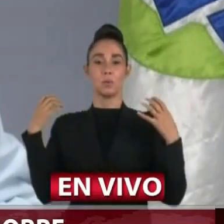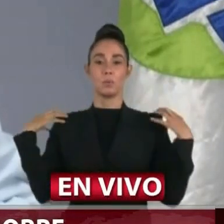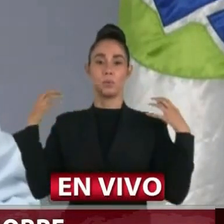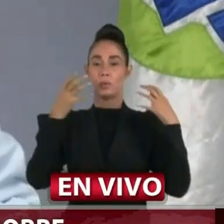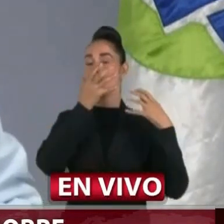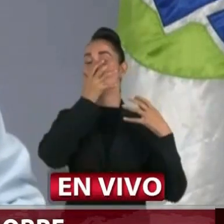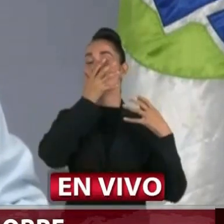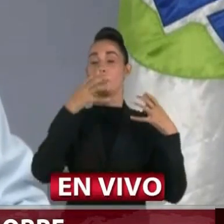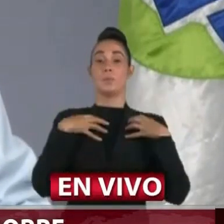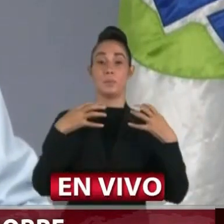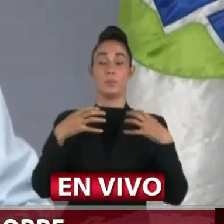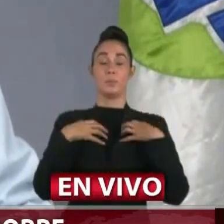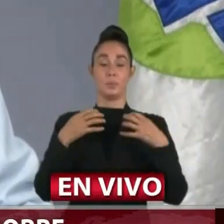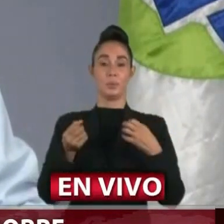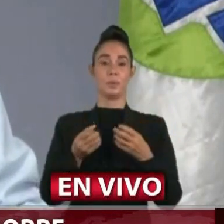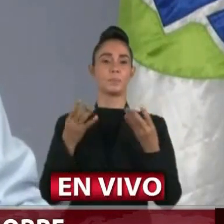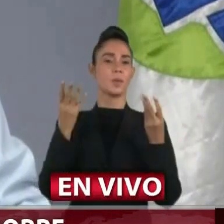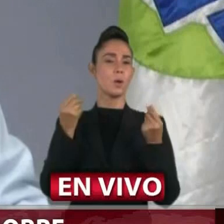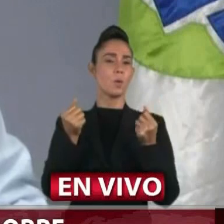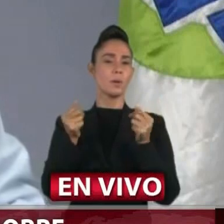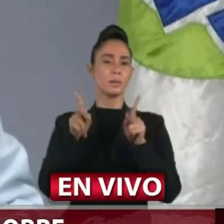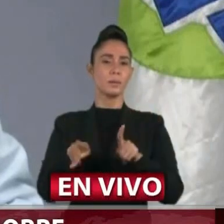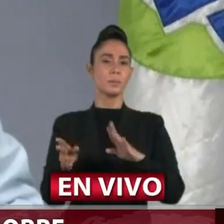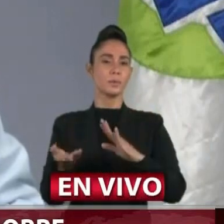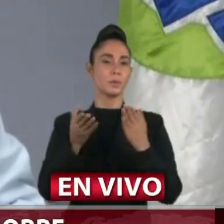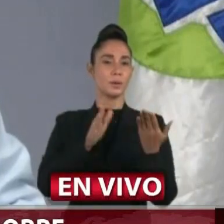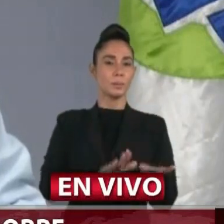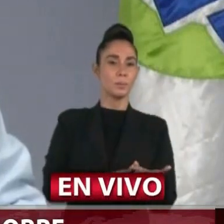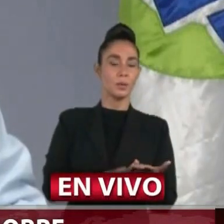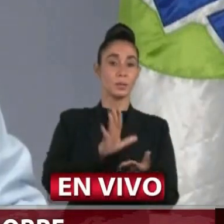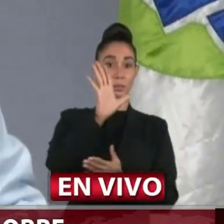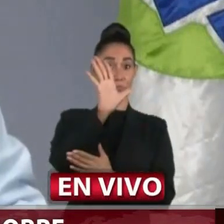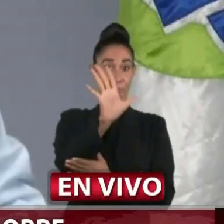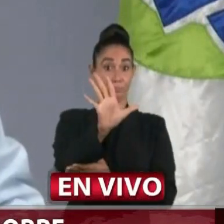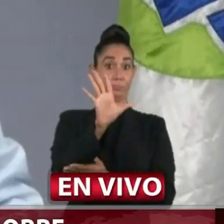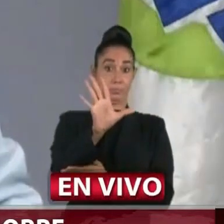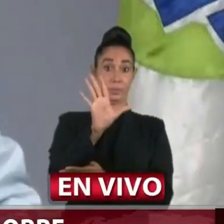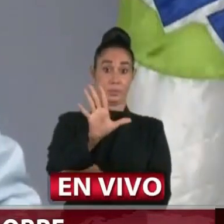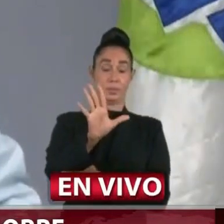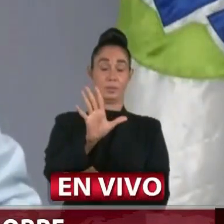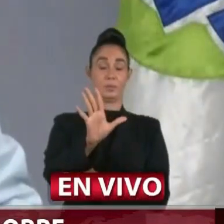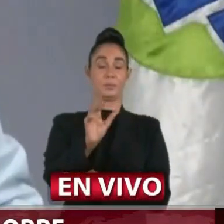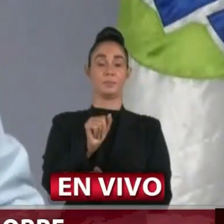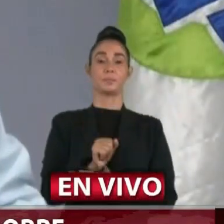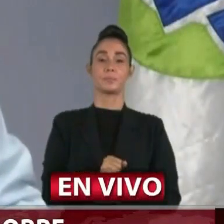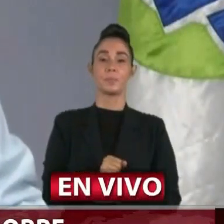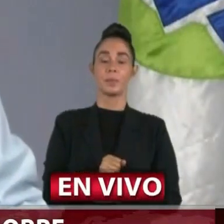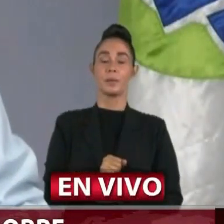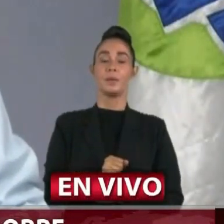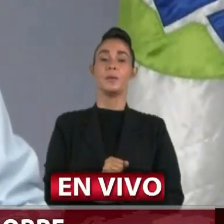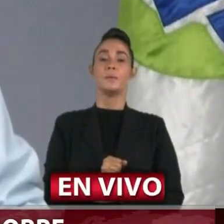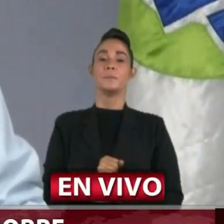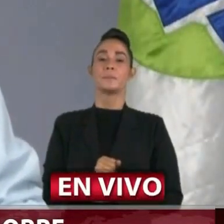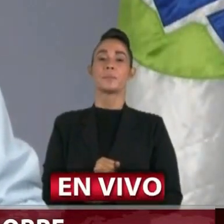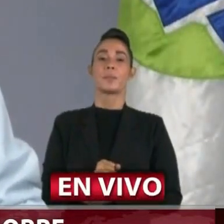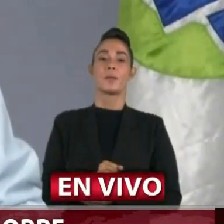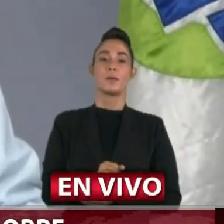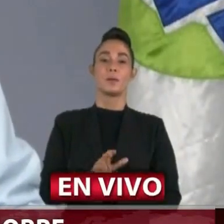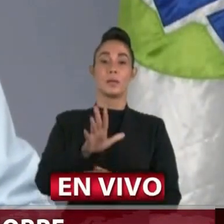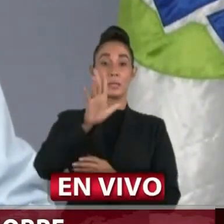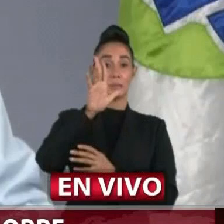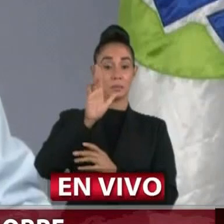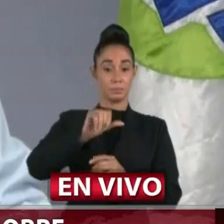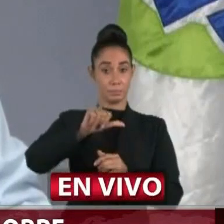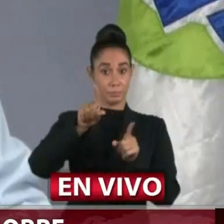El número de fallecidos, 5, con un total de alta hospitalaria y de clínicas de